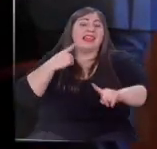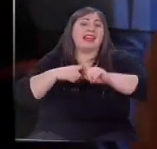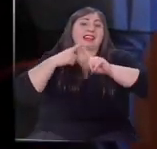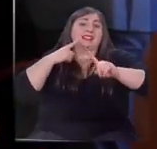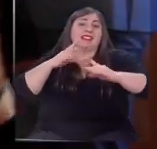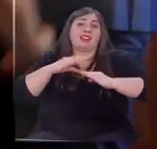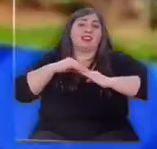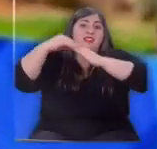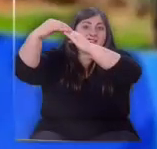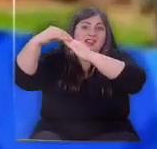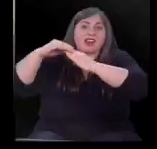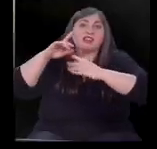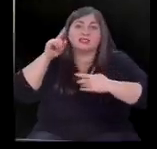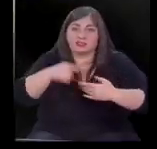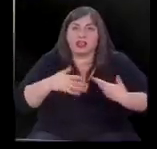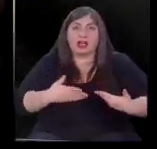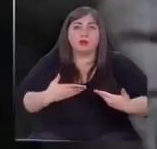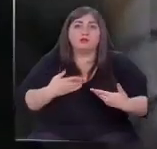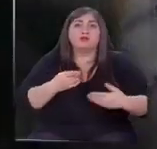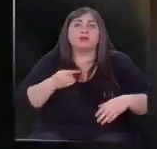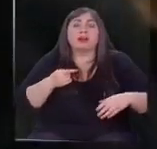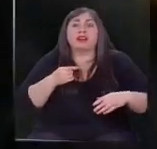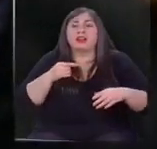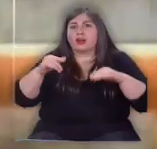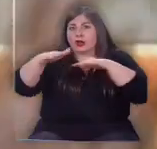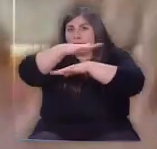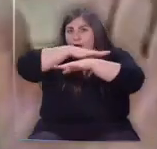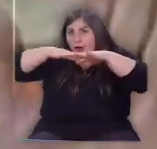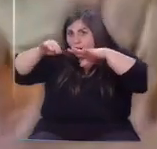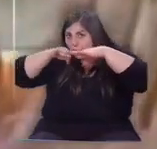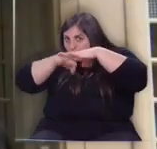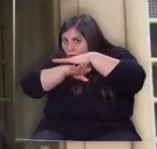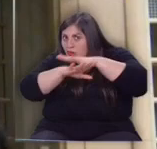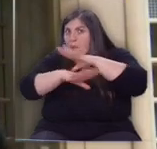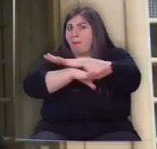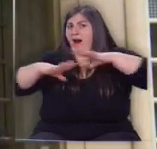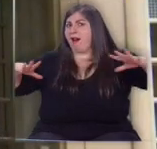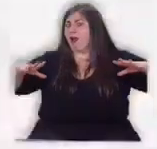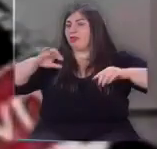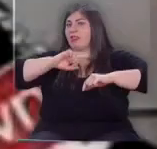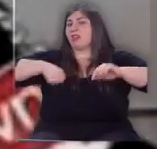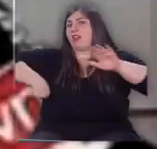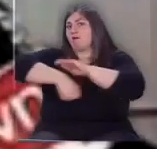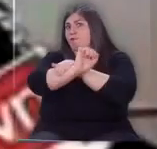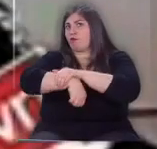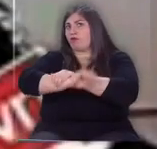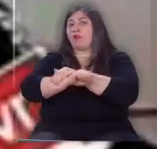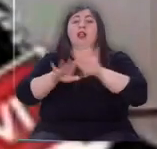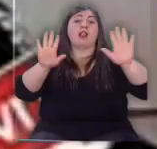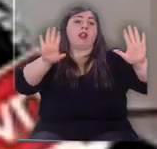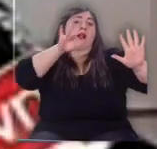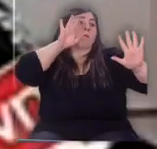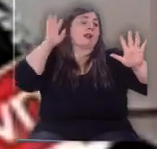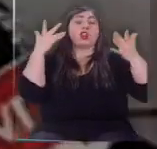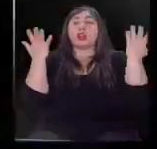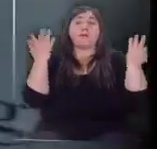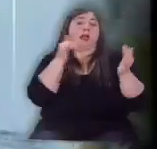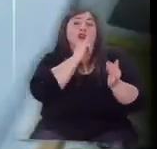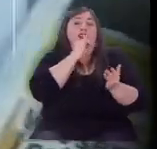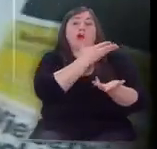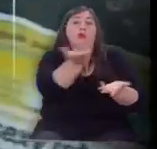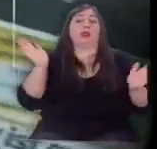y que lo llevaron a ser parte de uno de los episodios de corrupción más grande del fútbol. Porque tengo las manos limpias, no sé